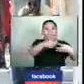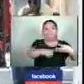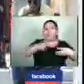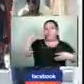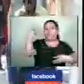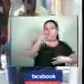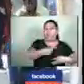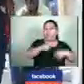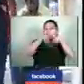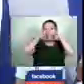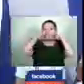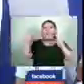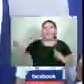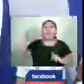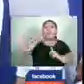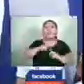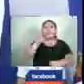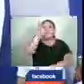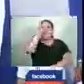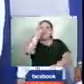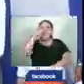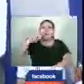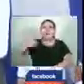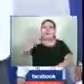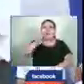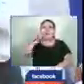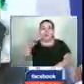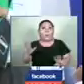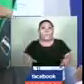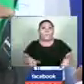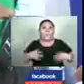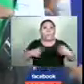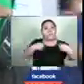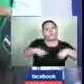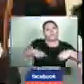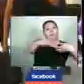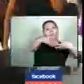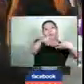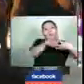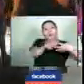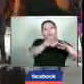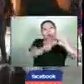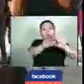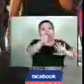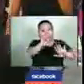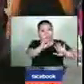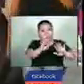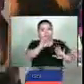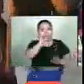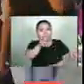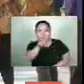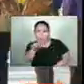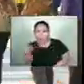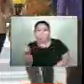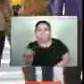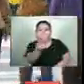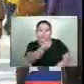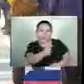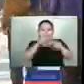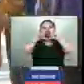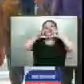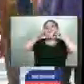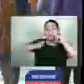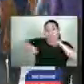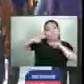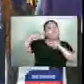de febrero del próximo año, a través de la prórroga del decreto legislativo número 90, con el cual muchos salvadoreños que cumplen con las medidas